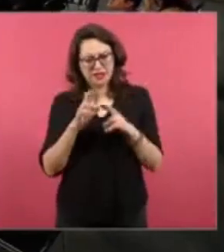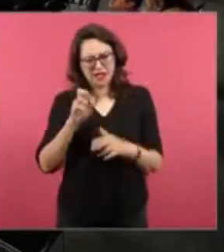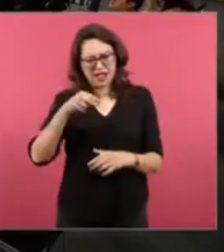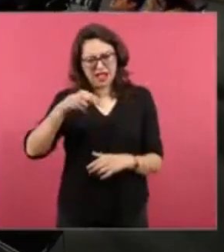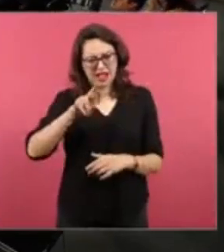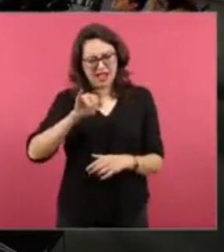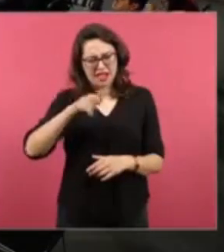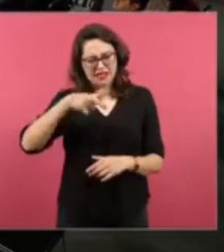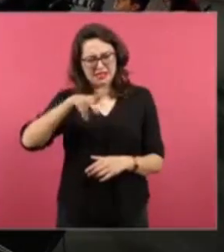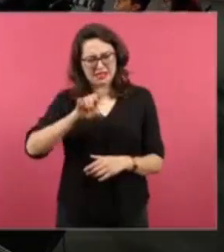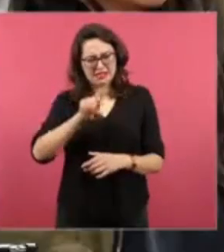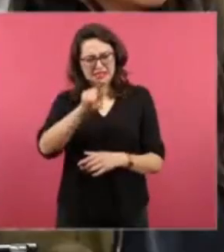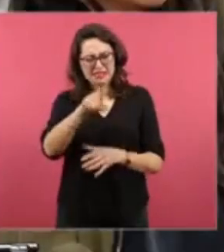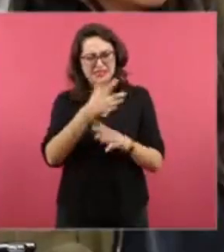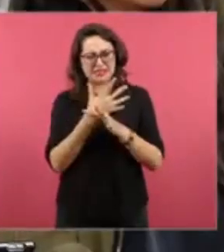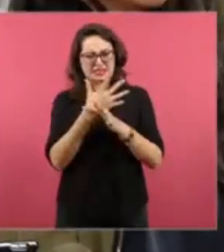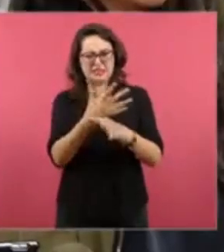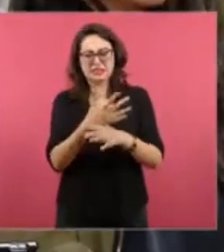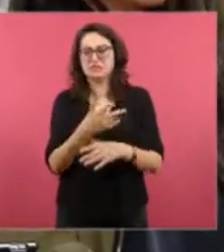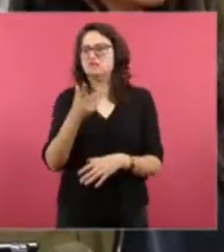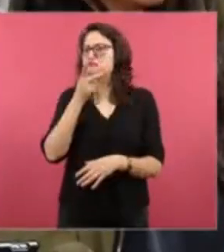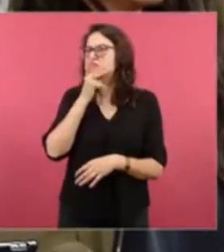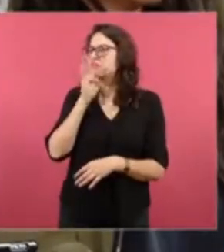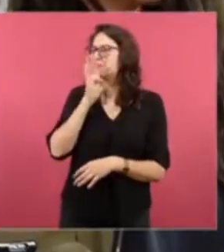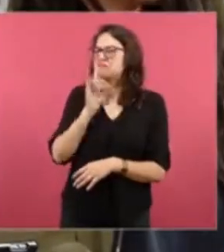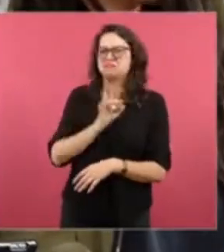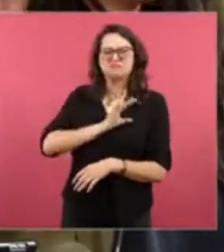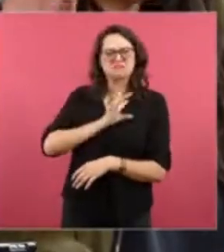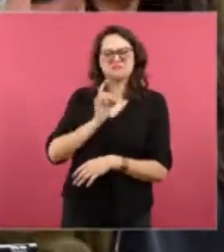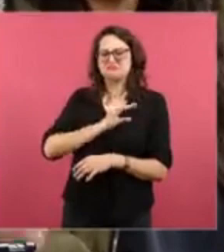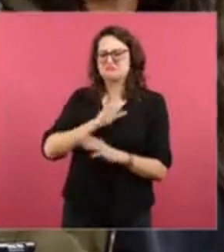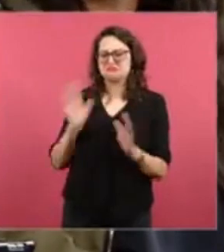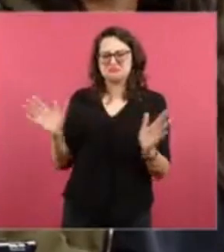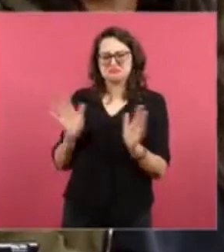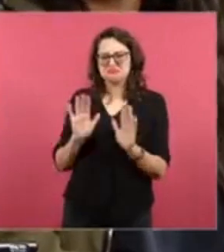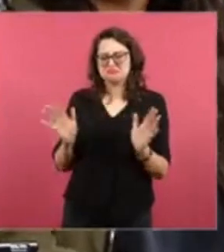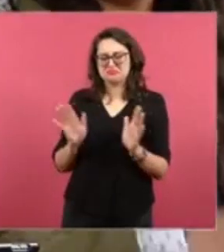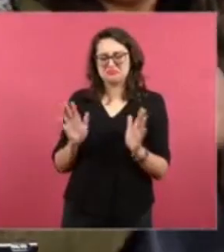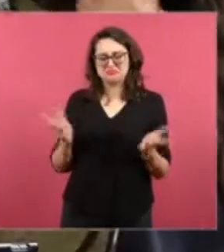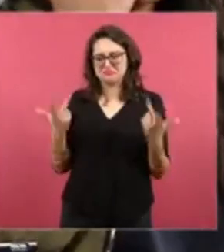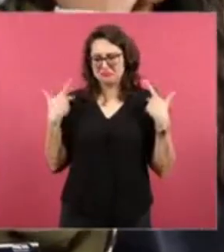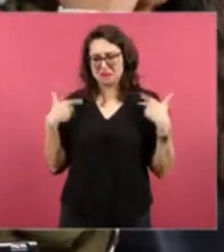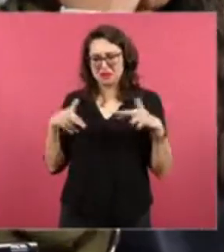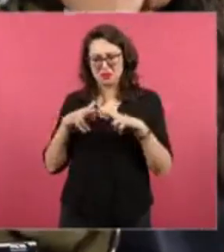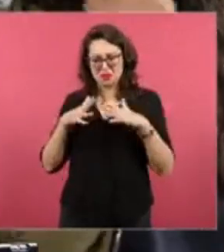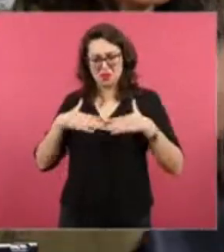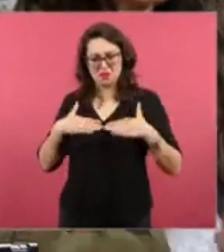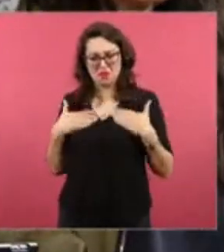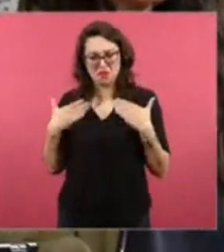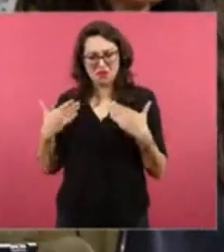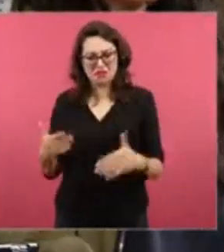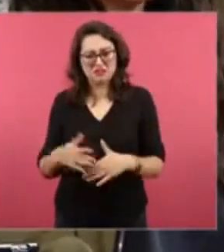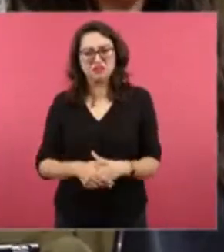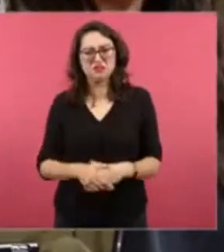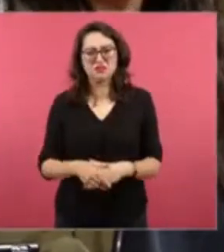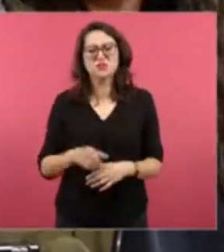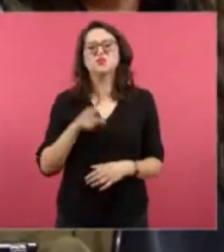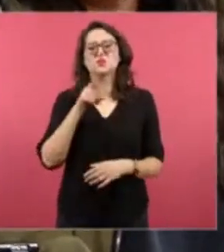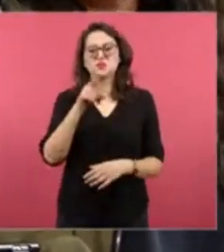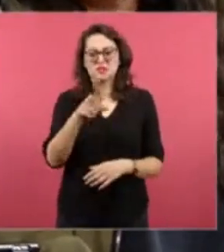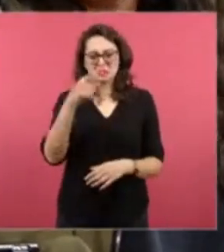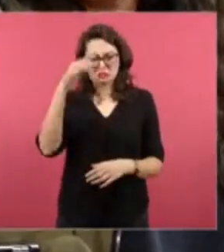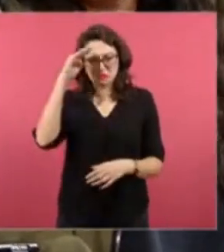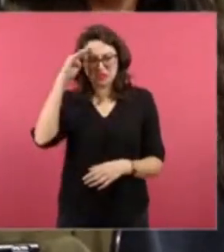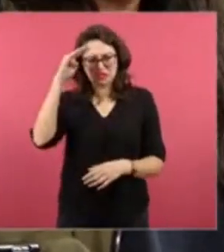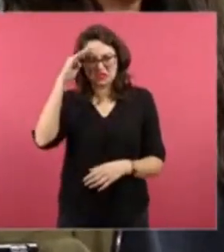que decía, papás no tengan miedo, ¿no? Acérquense a los profesores. Profesor, me gustaría que nos explicara por qué cree que los